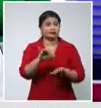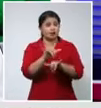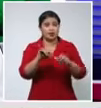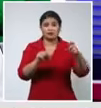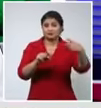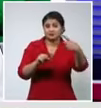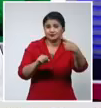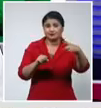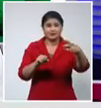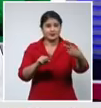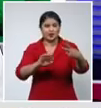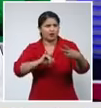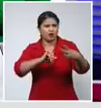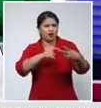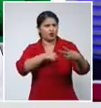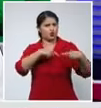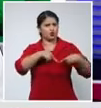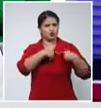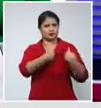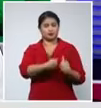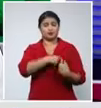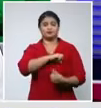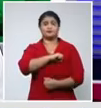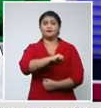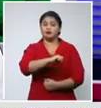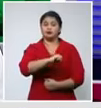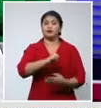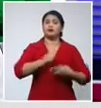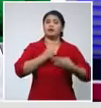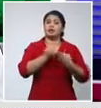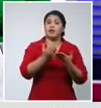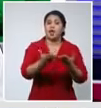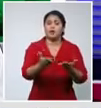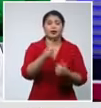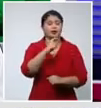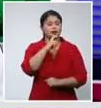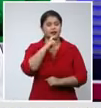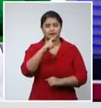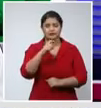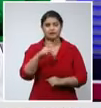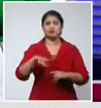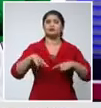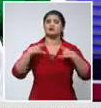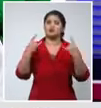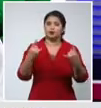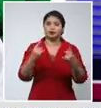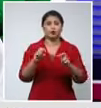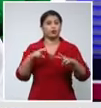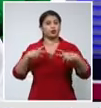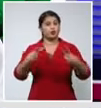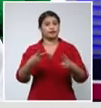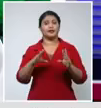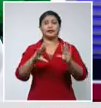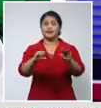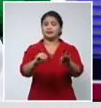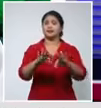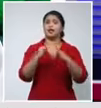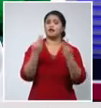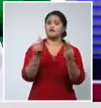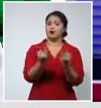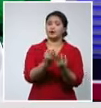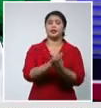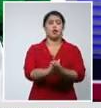lamentablemente no pudo ser reanimada esta paciente y fallece. Nuevamente las condolencias a familiares y